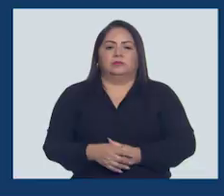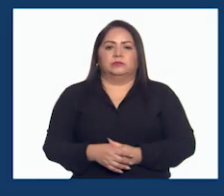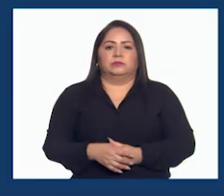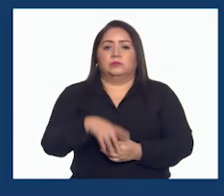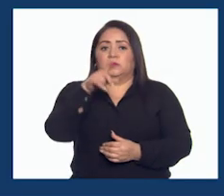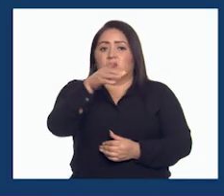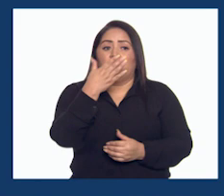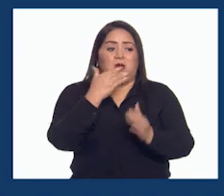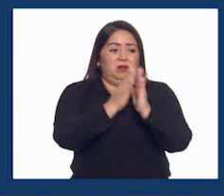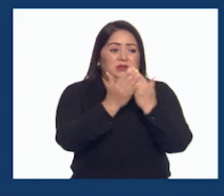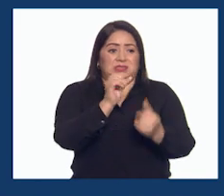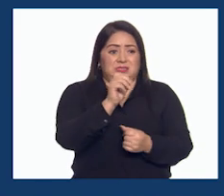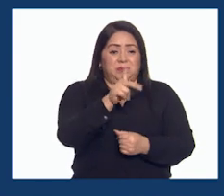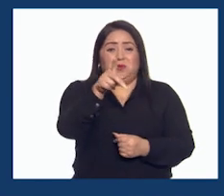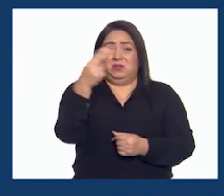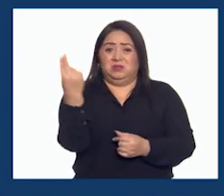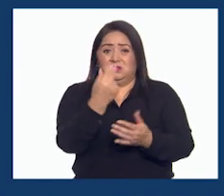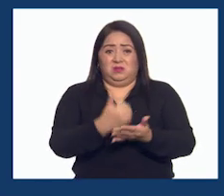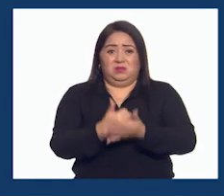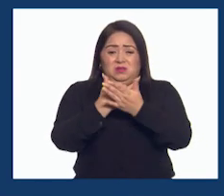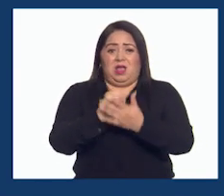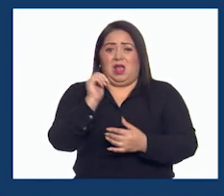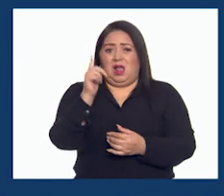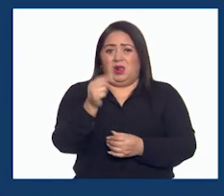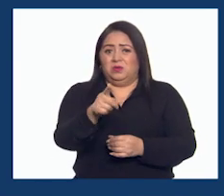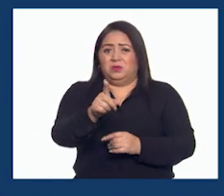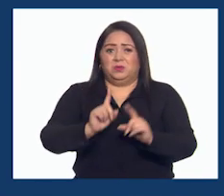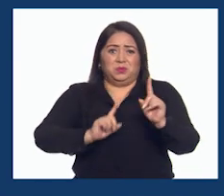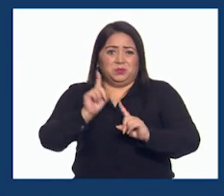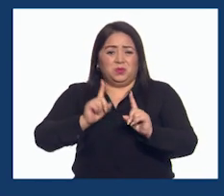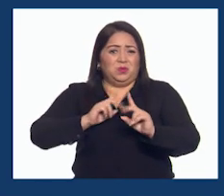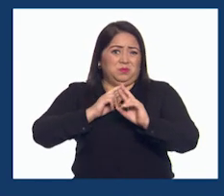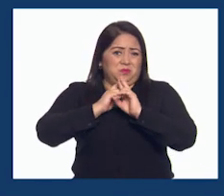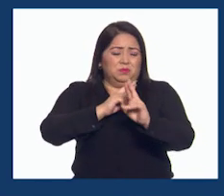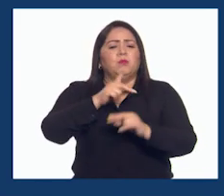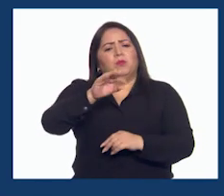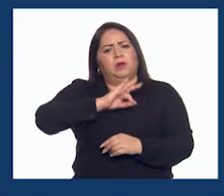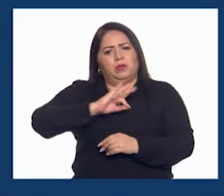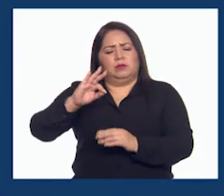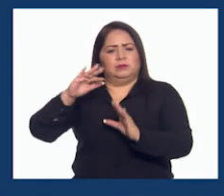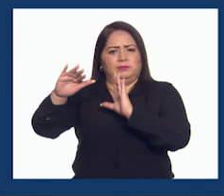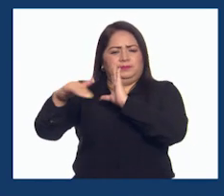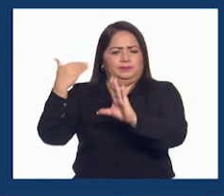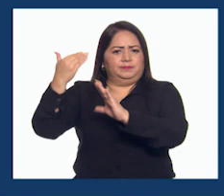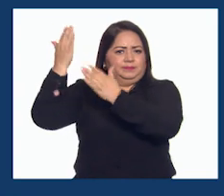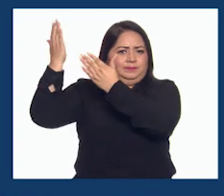Si no tienes el libro de texto o necesitas ayuda para responder las preguntas, contáctanos.